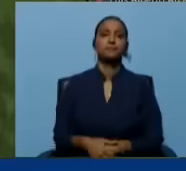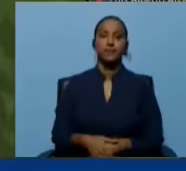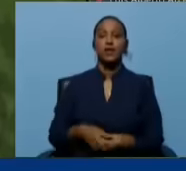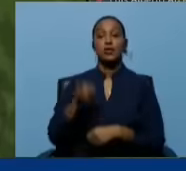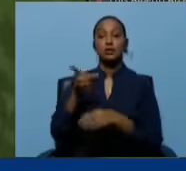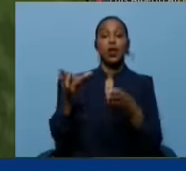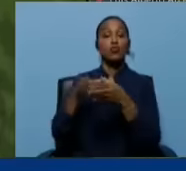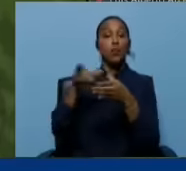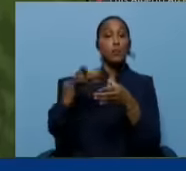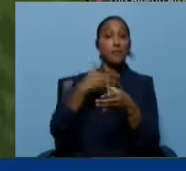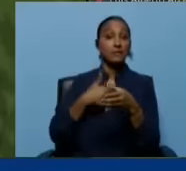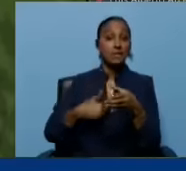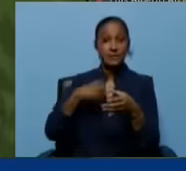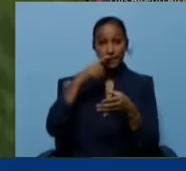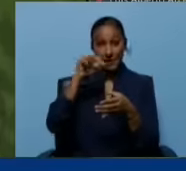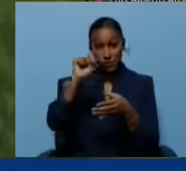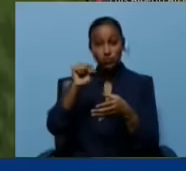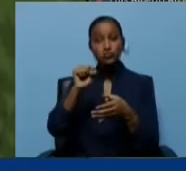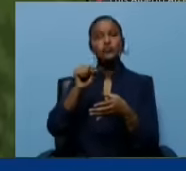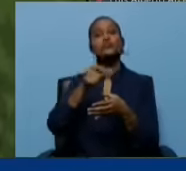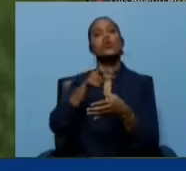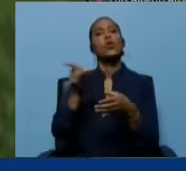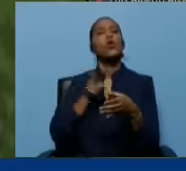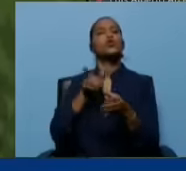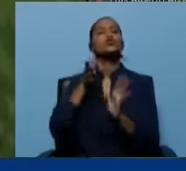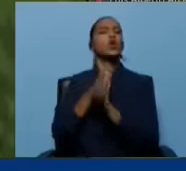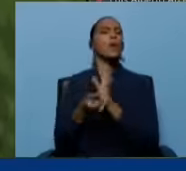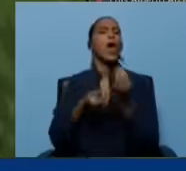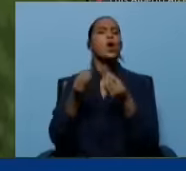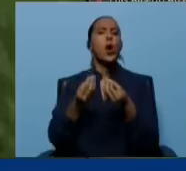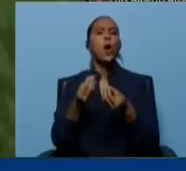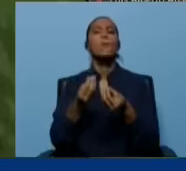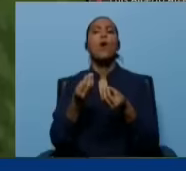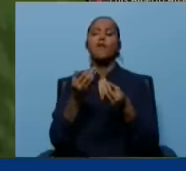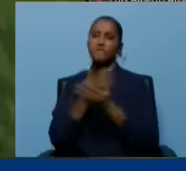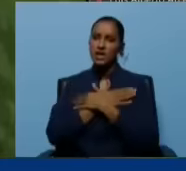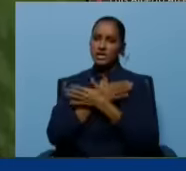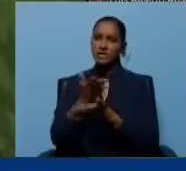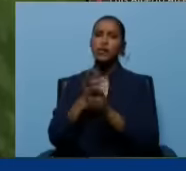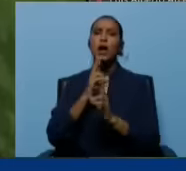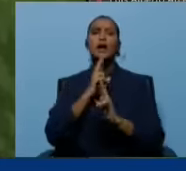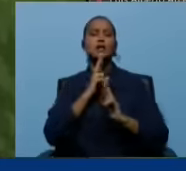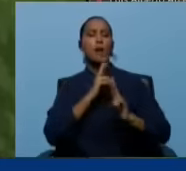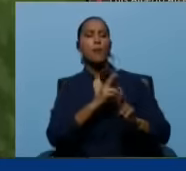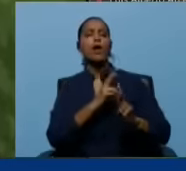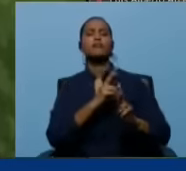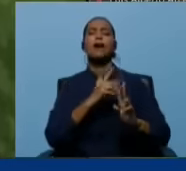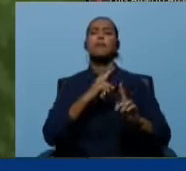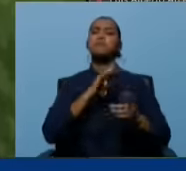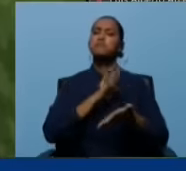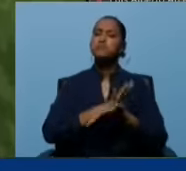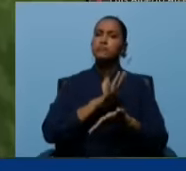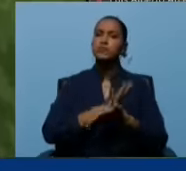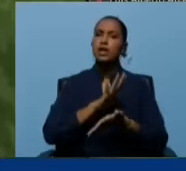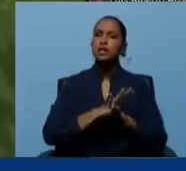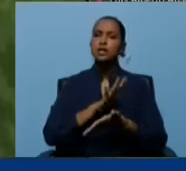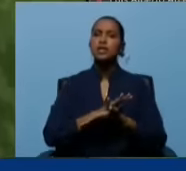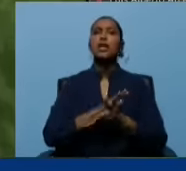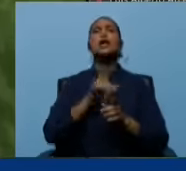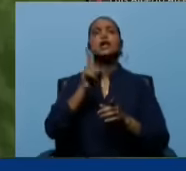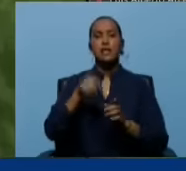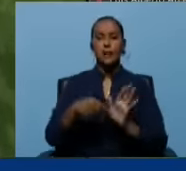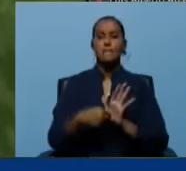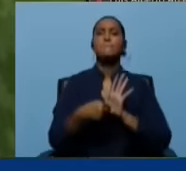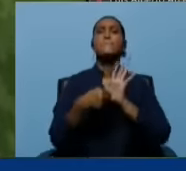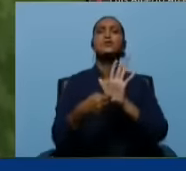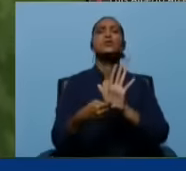equipo al responder a esas provocaciones, apoyados con movilizaciones populares y presentando un